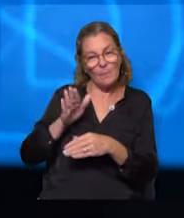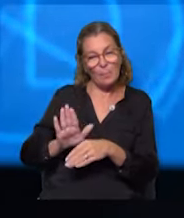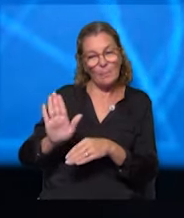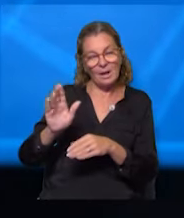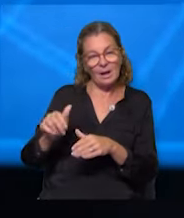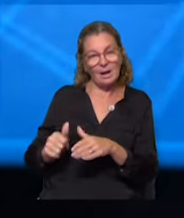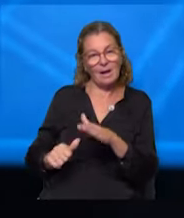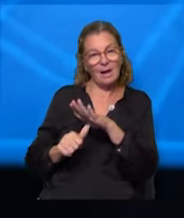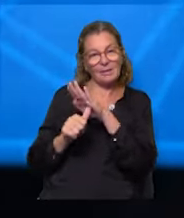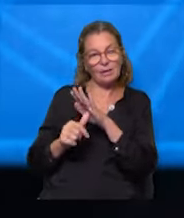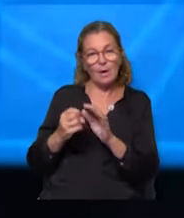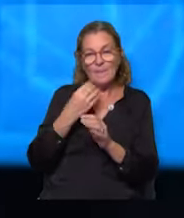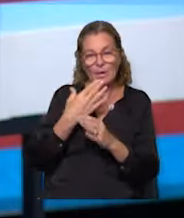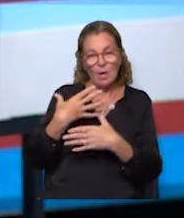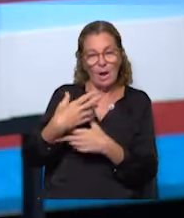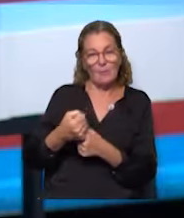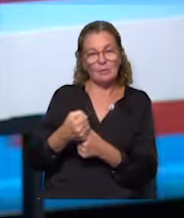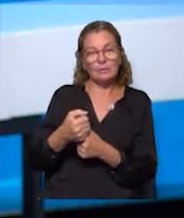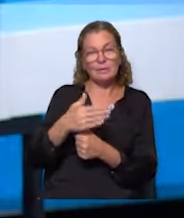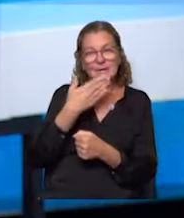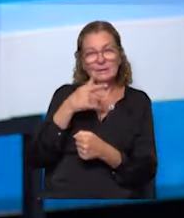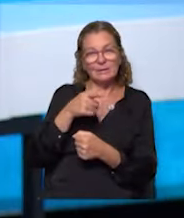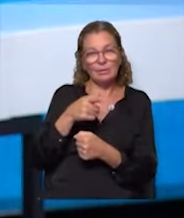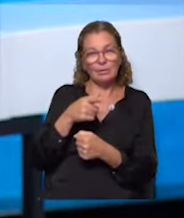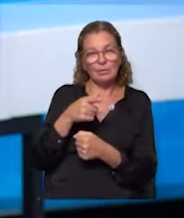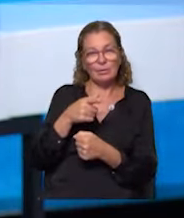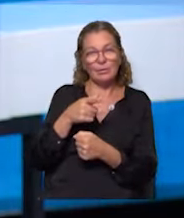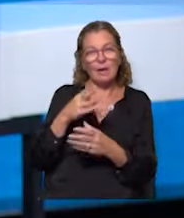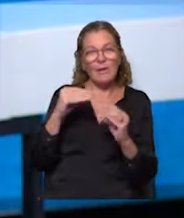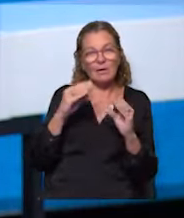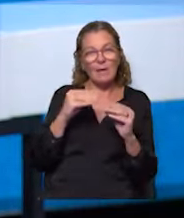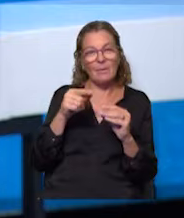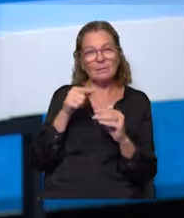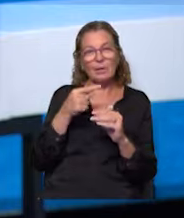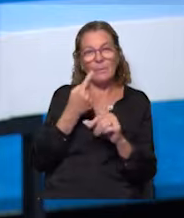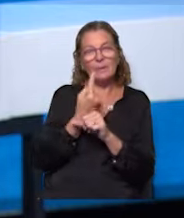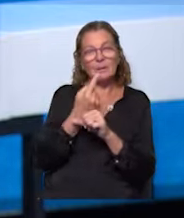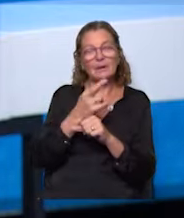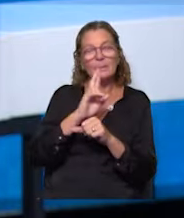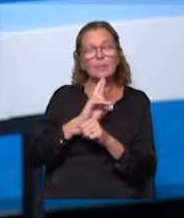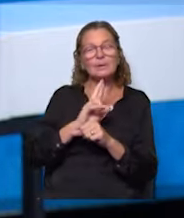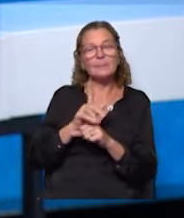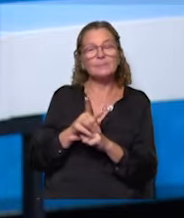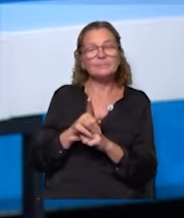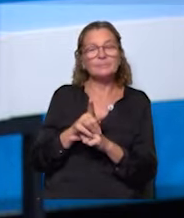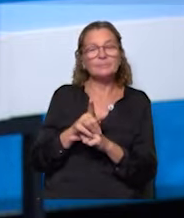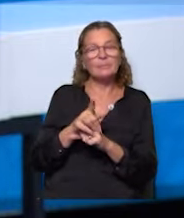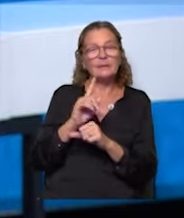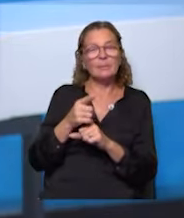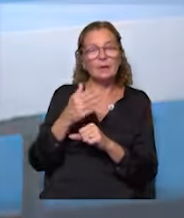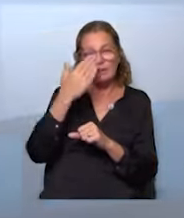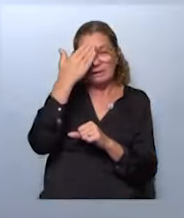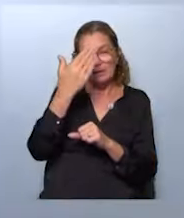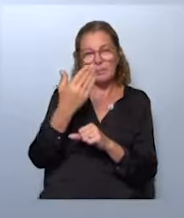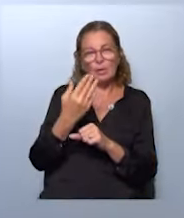propia es es la mejor contribución entiendo esos componentes sereen istas que manejabas recién en esta primera respuesta no eh el hecho de que el frente